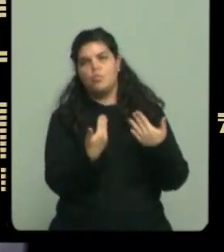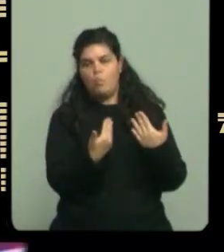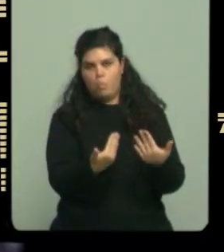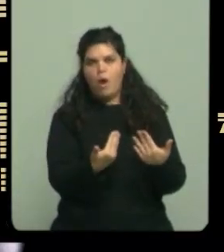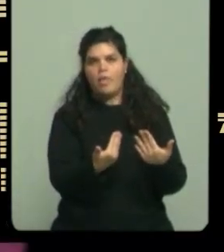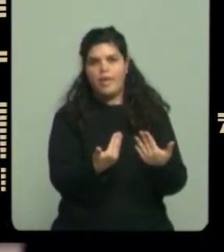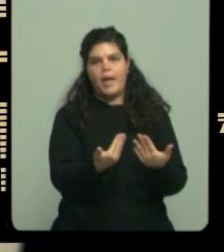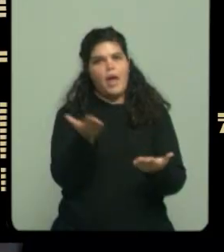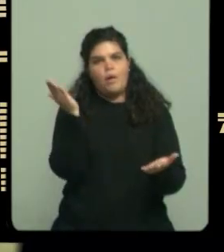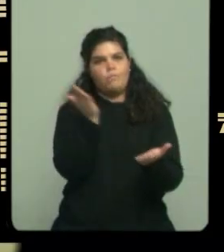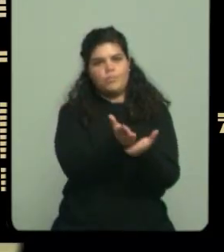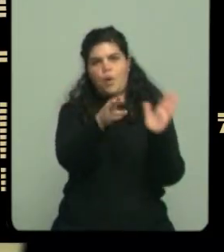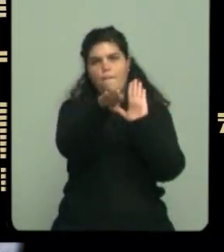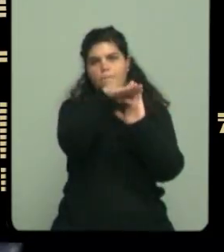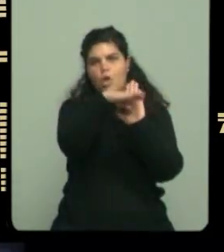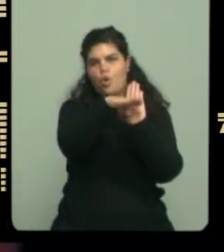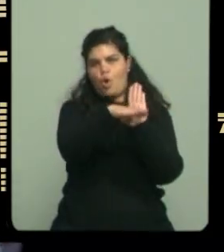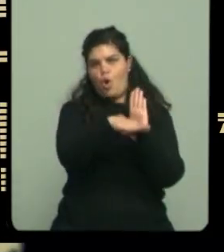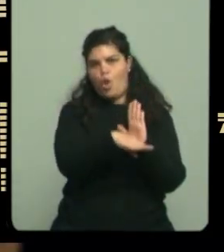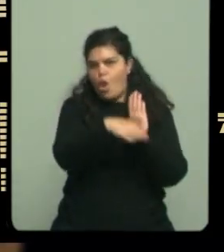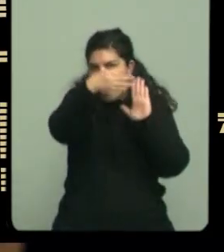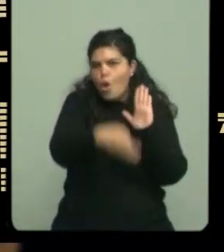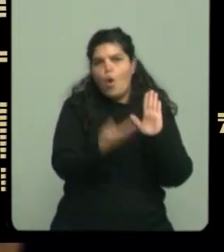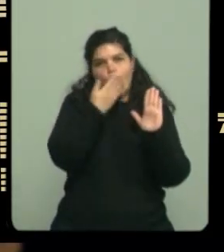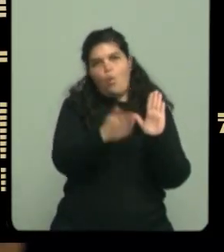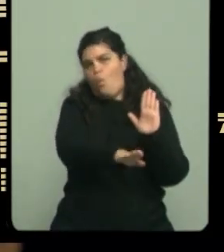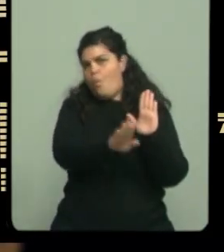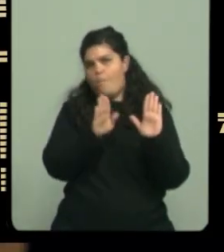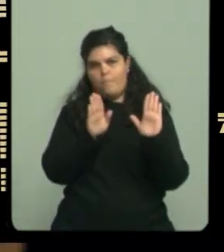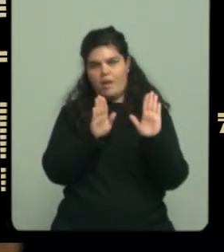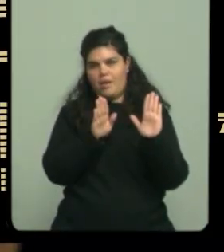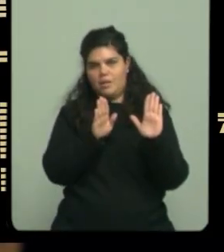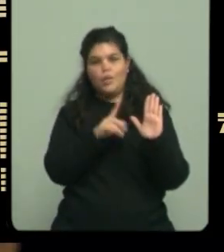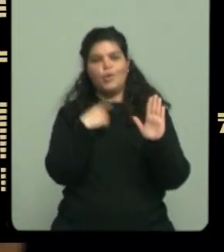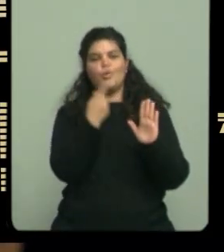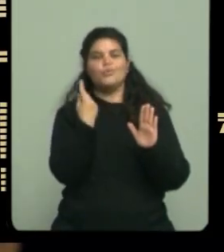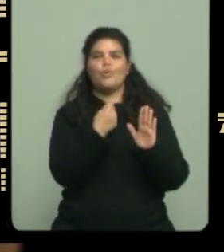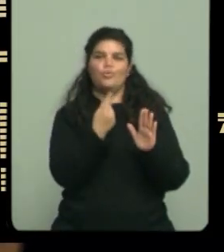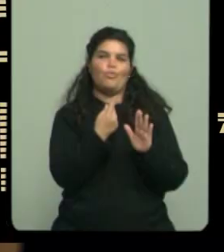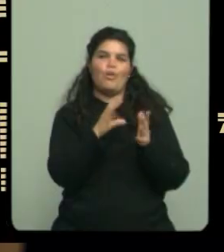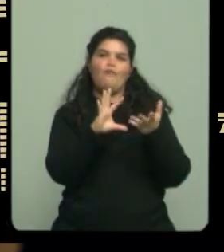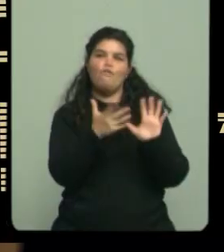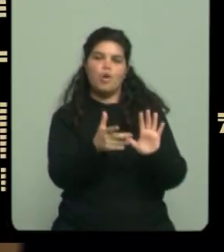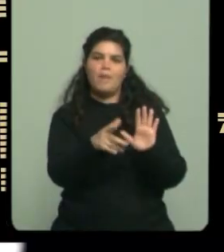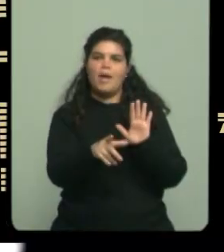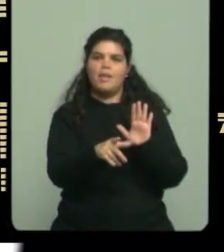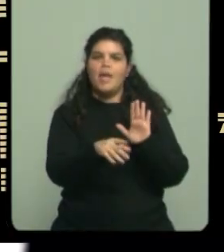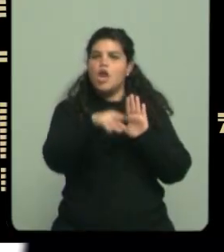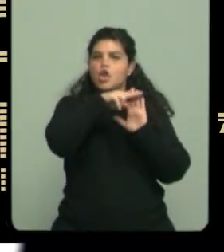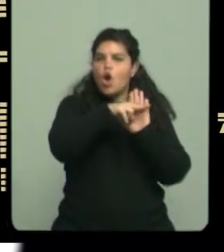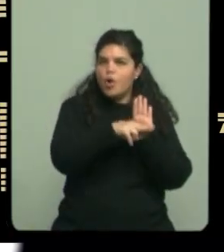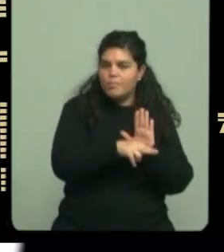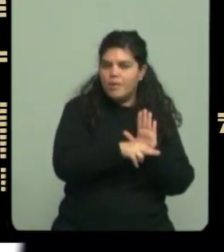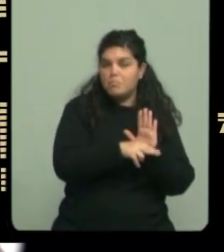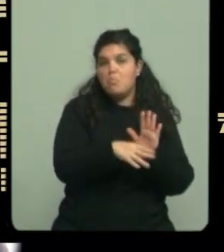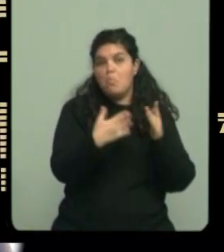vía de aplicar el protocolo de actuación que tenemos como normativa propia de la universidad, de que puede derivar